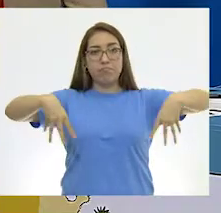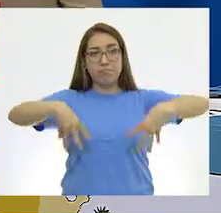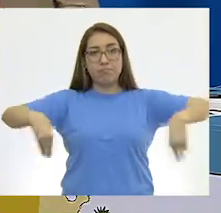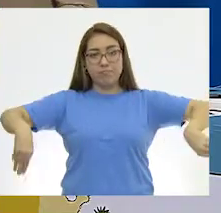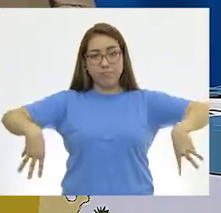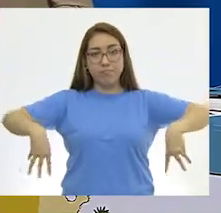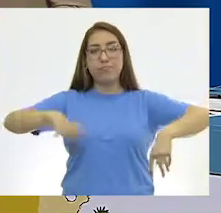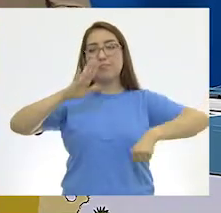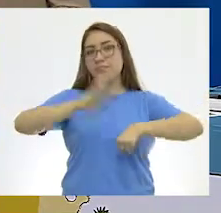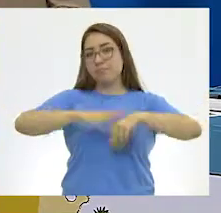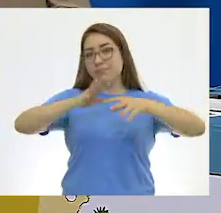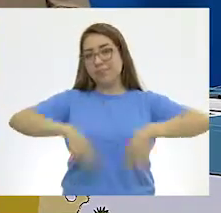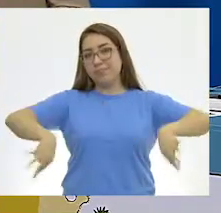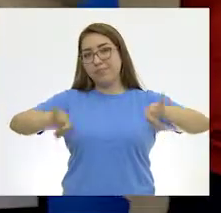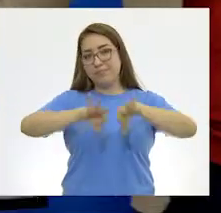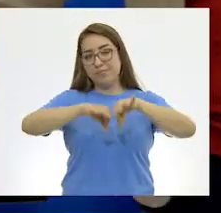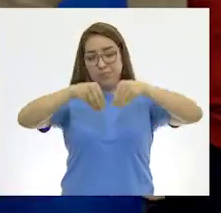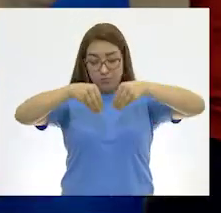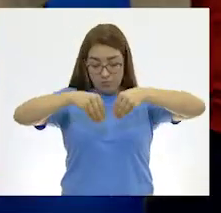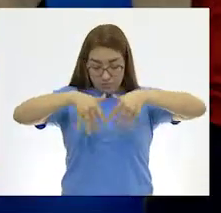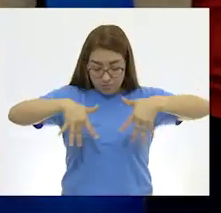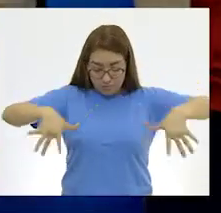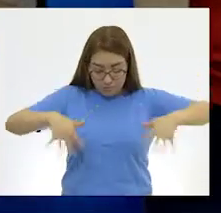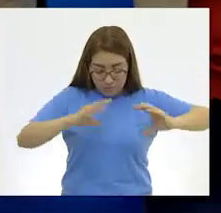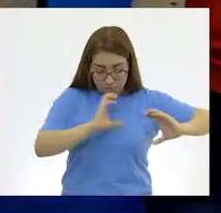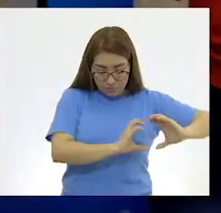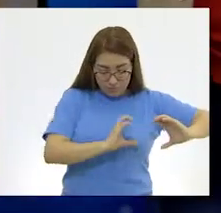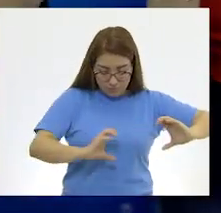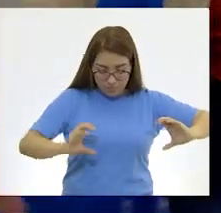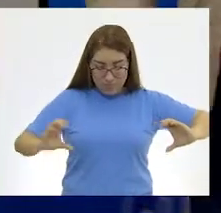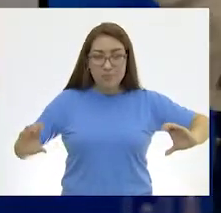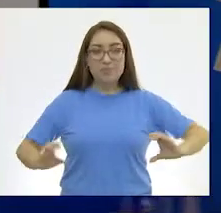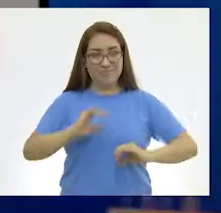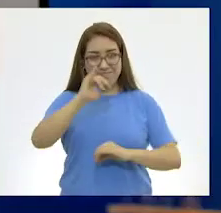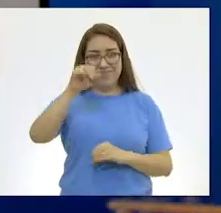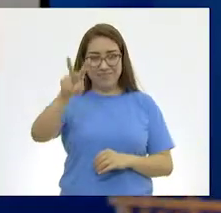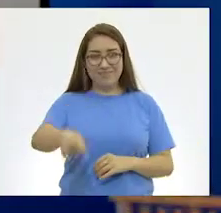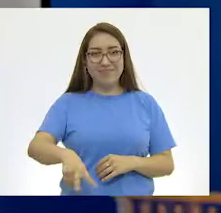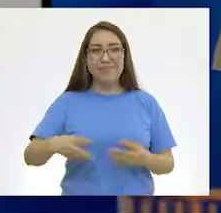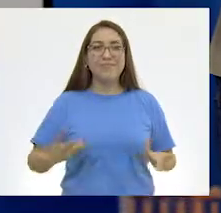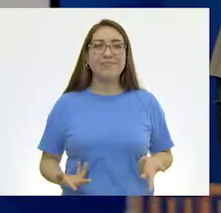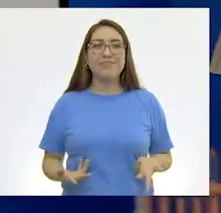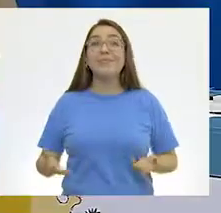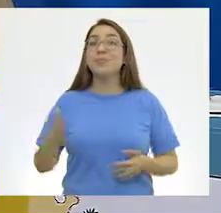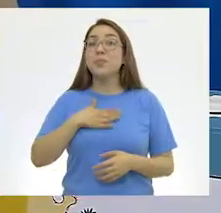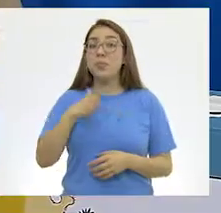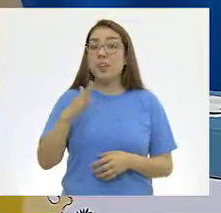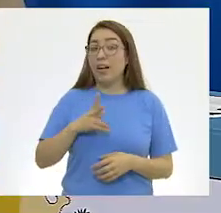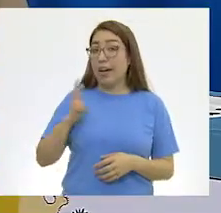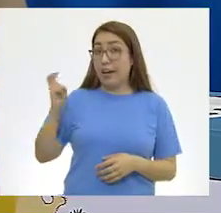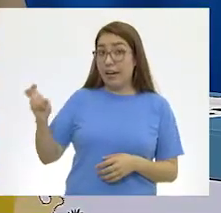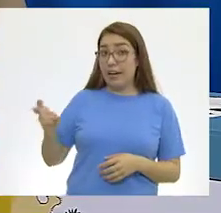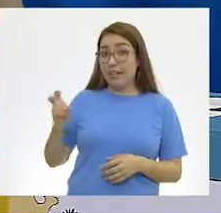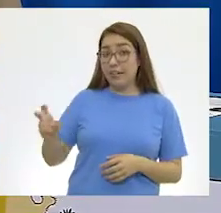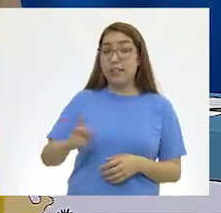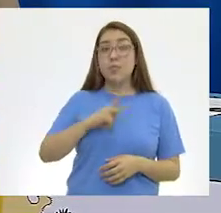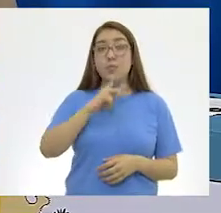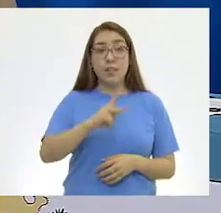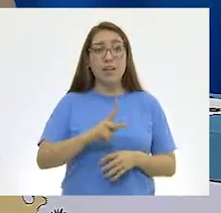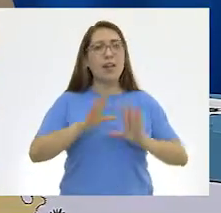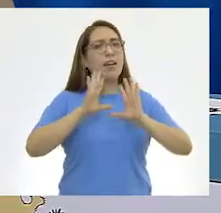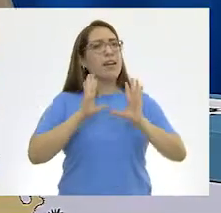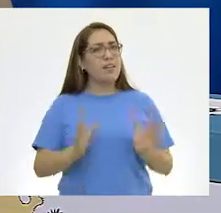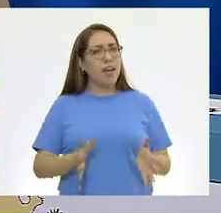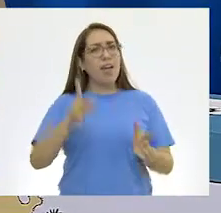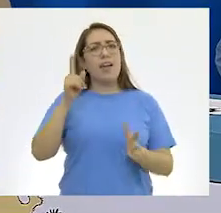y la que baja sobre los ejemplos, ¿verdad? Sí, maestra. Bueno, pues estos conceptos podemos tomarlos ya